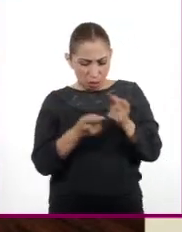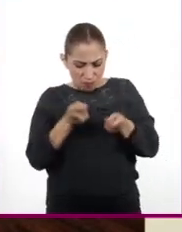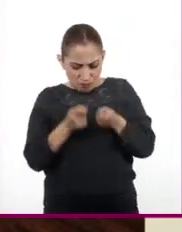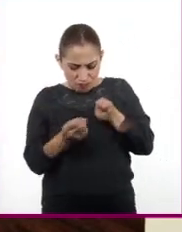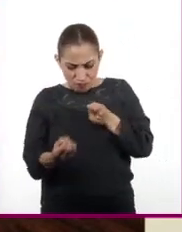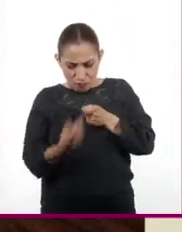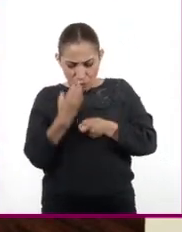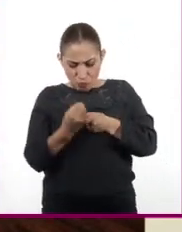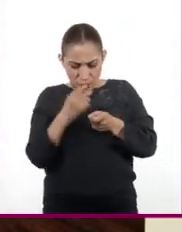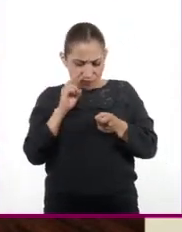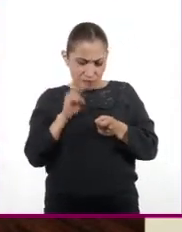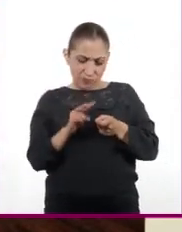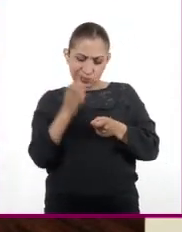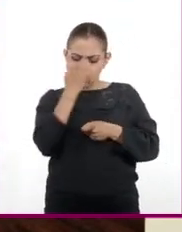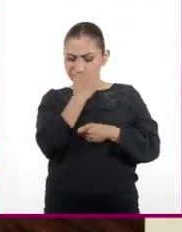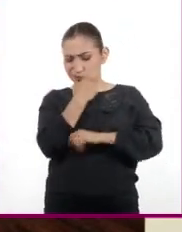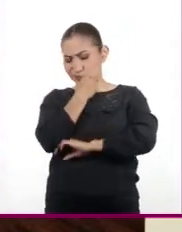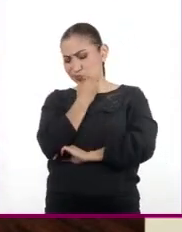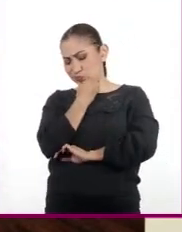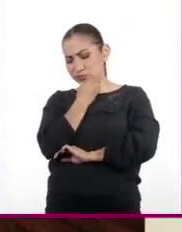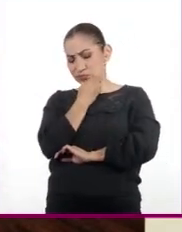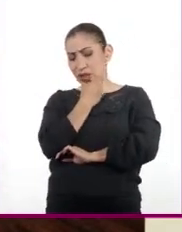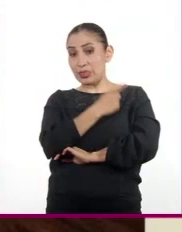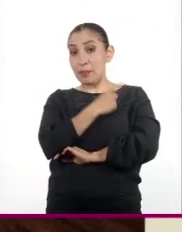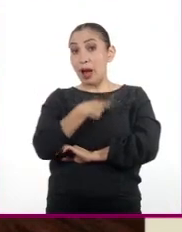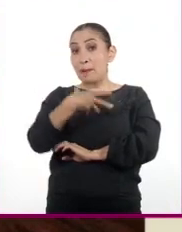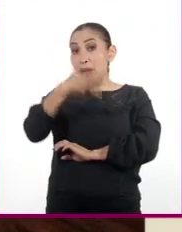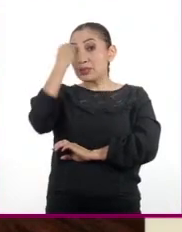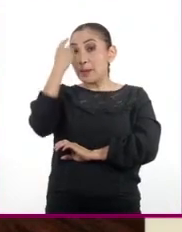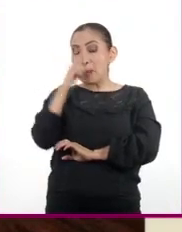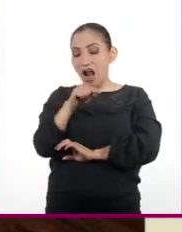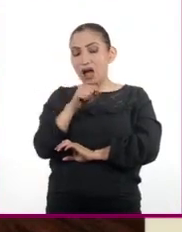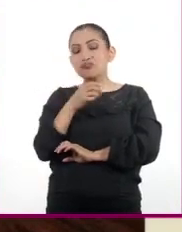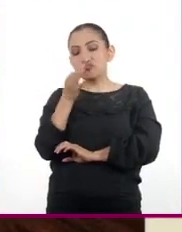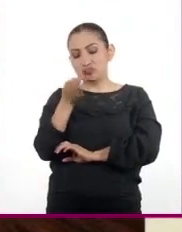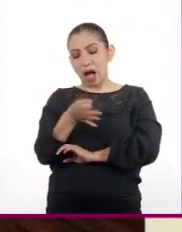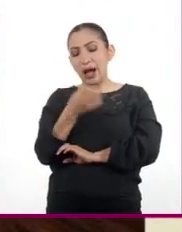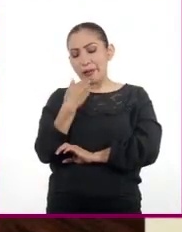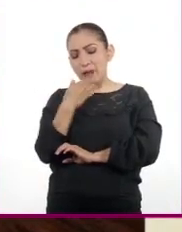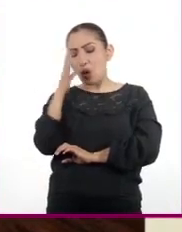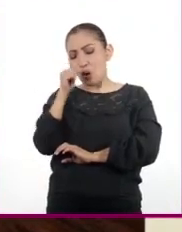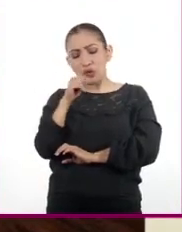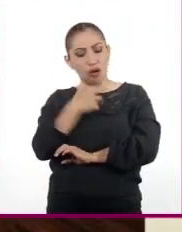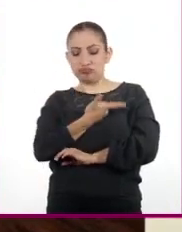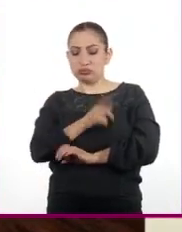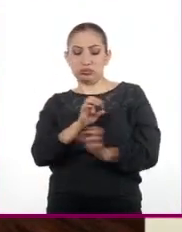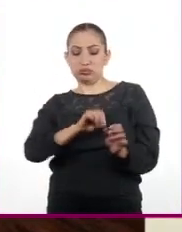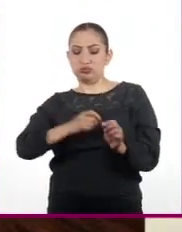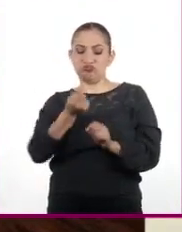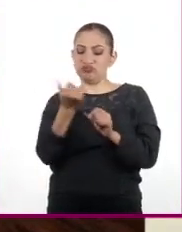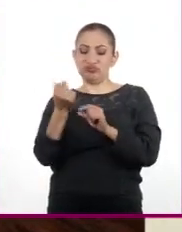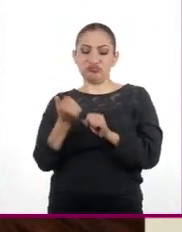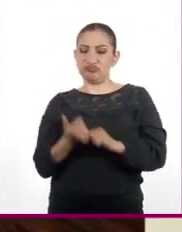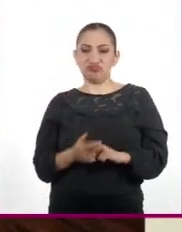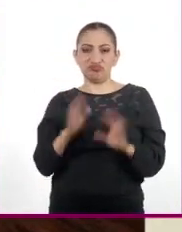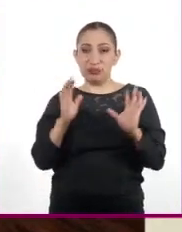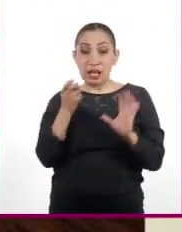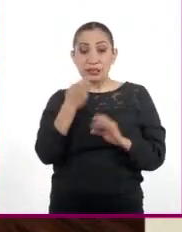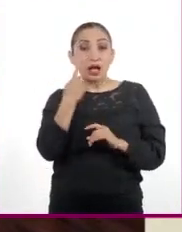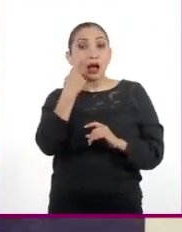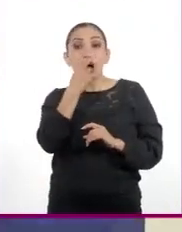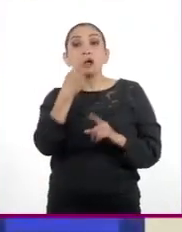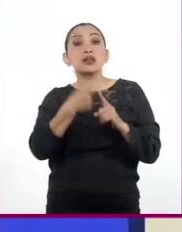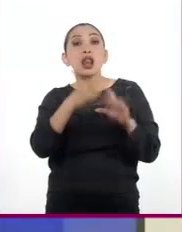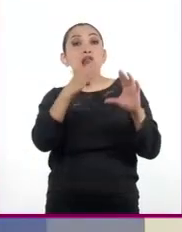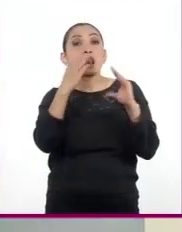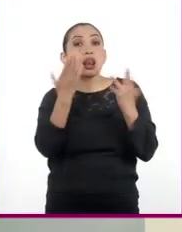recibimos. Tenemos que aprender a seleccionar y a mirar en diferentes niveles. Y esta mirada, ¿quién nos la va a